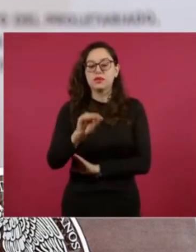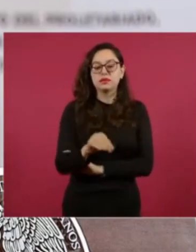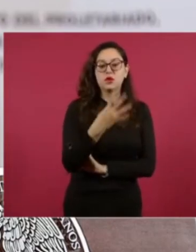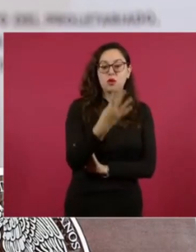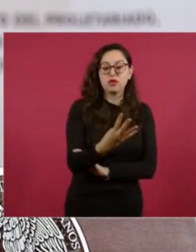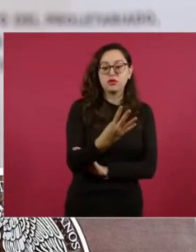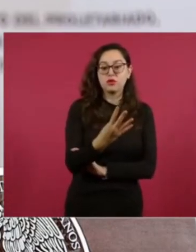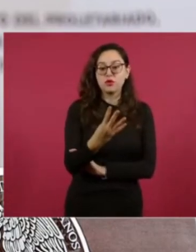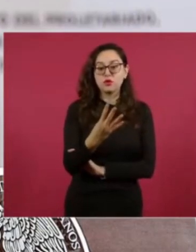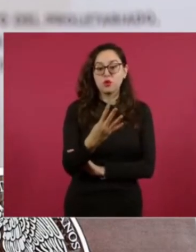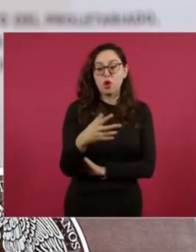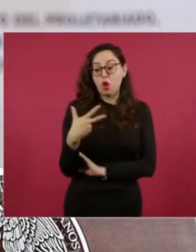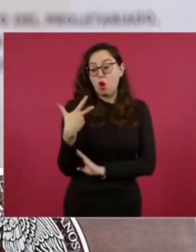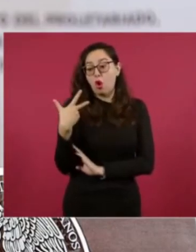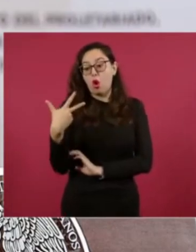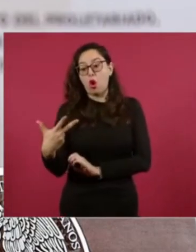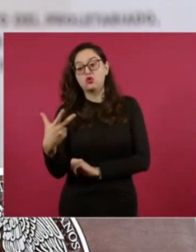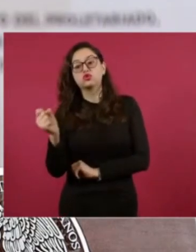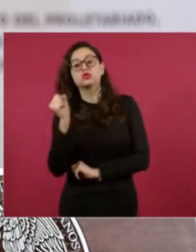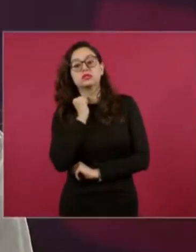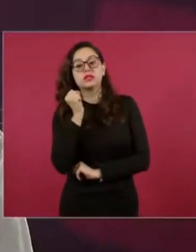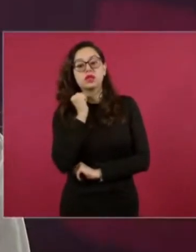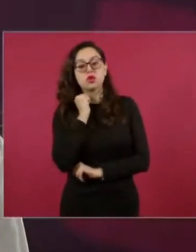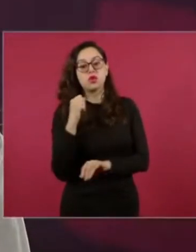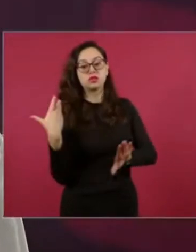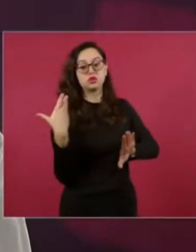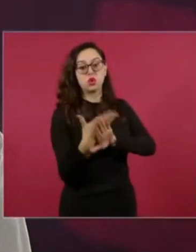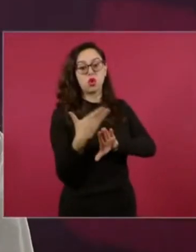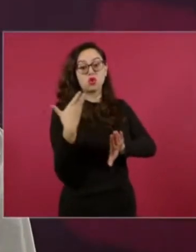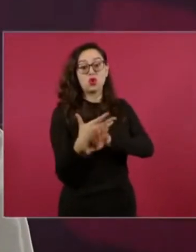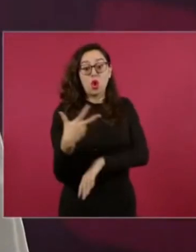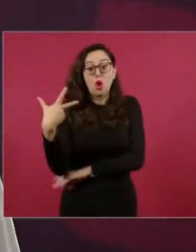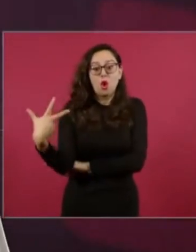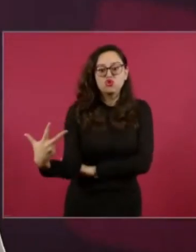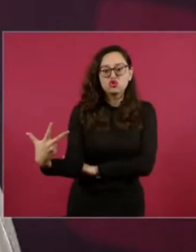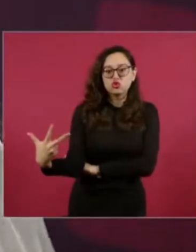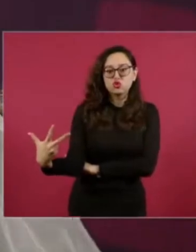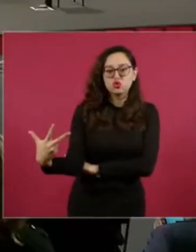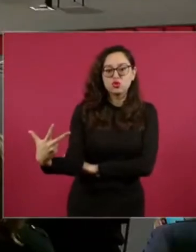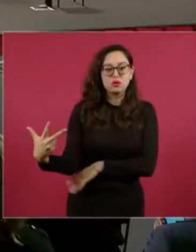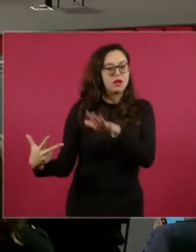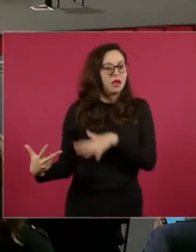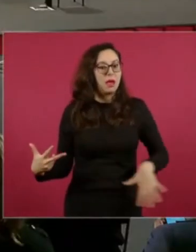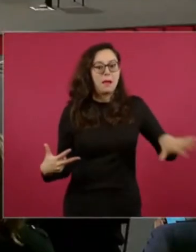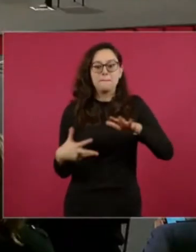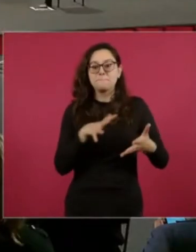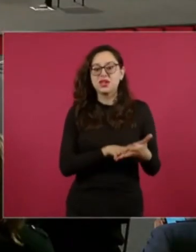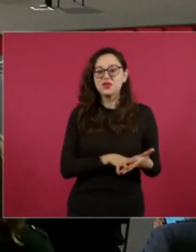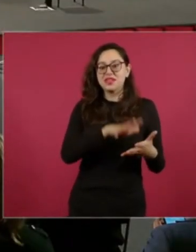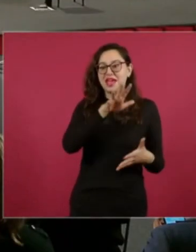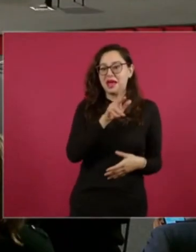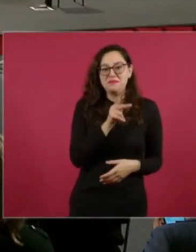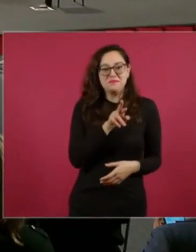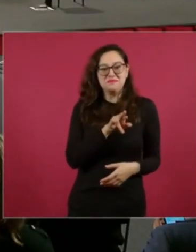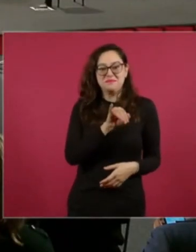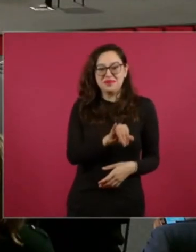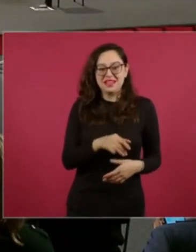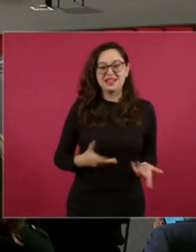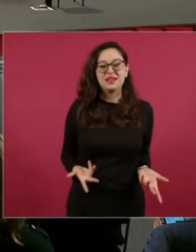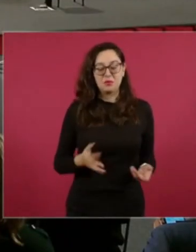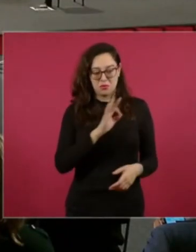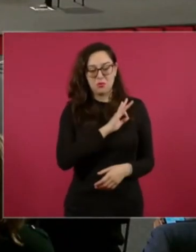8 senadores de oposición quienes abandonaron el recinto al momento de la votación. Y si me pueden hacer zoom, por favor, a la Cámara de Senadores